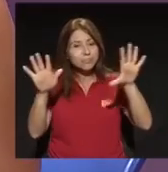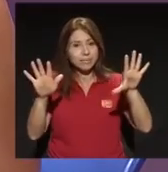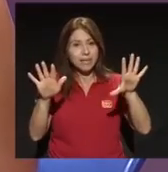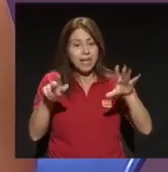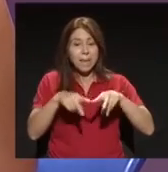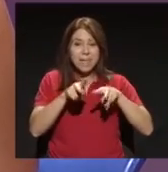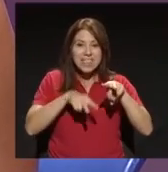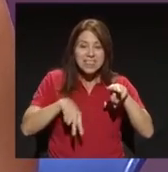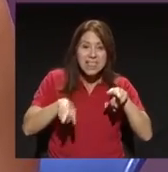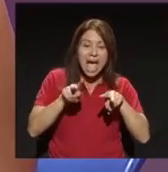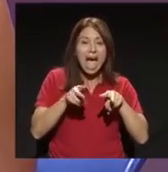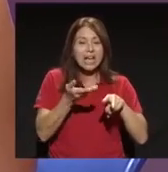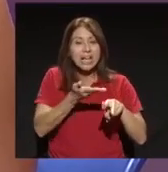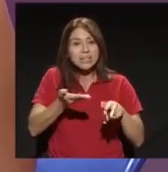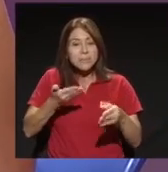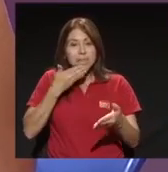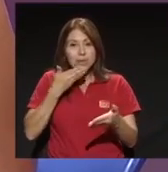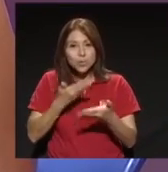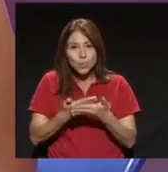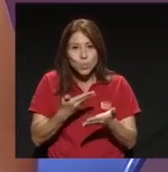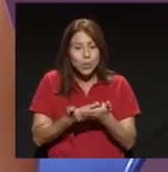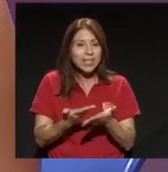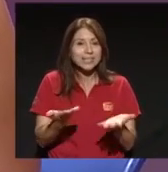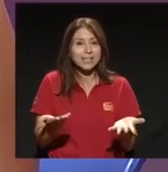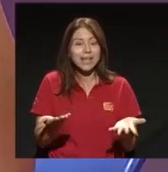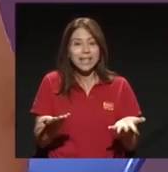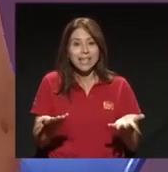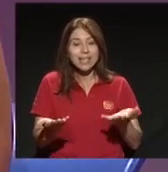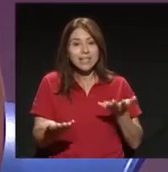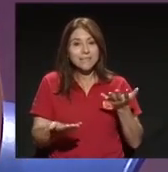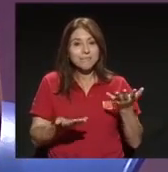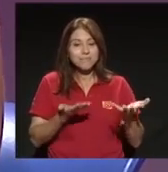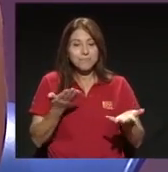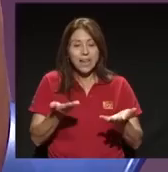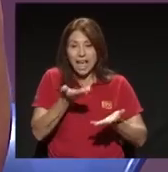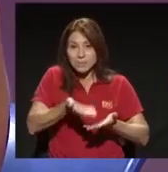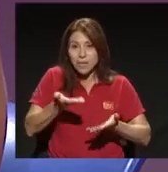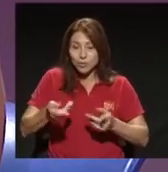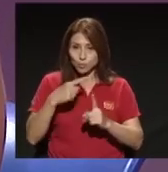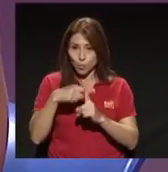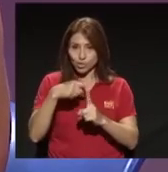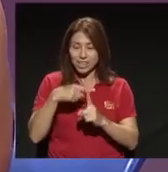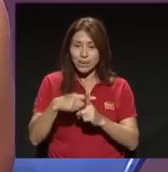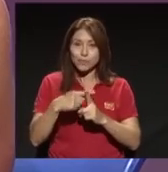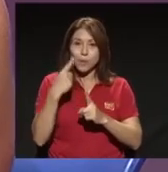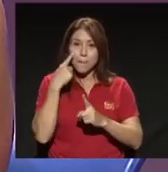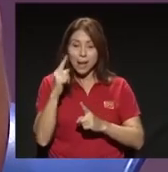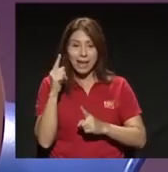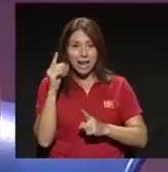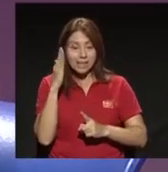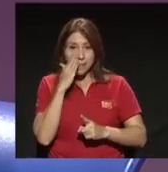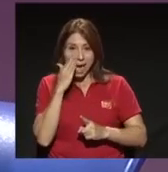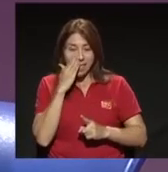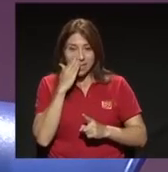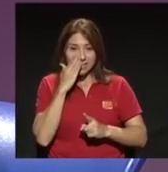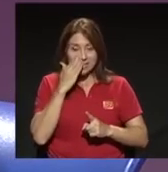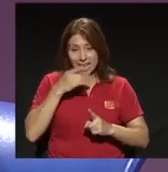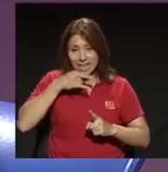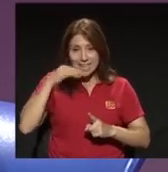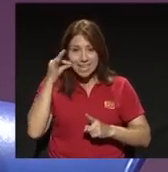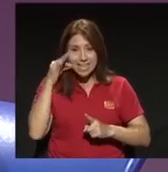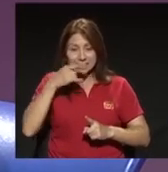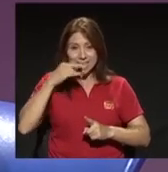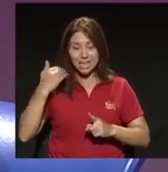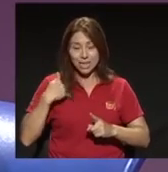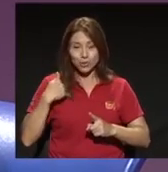ventajas las virtudes y los aspectos positivos para las madres las niñas y los niños de la